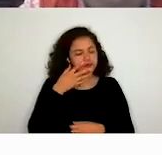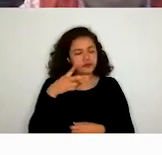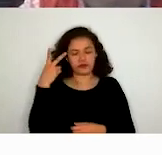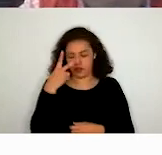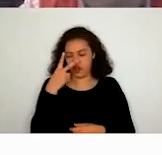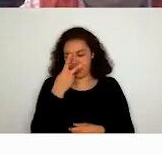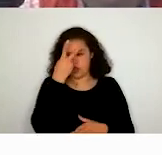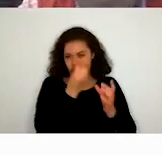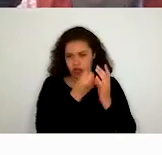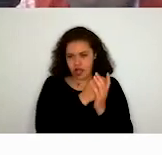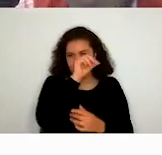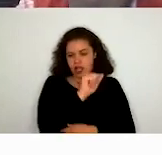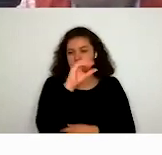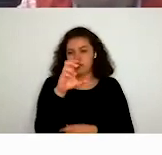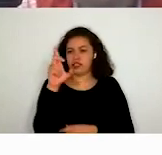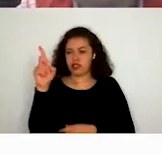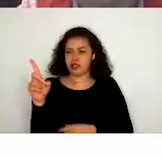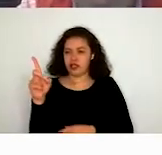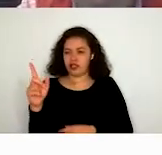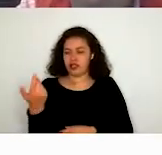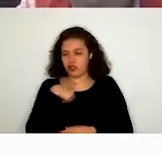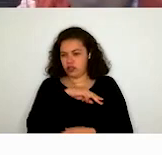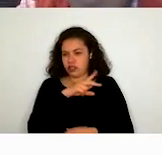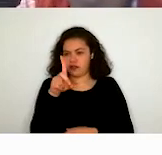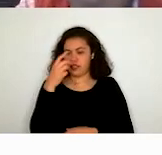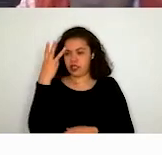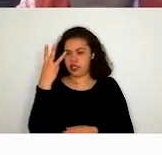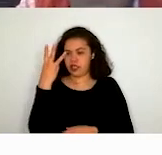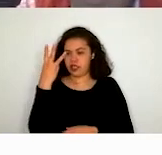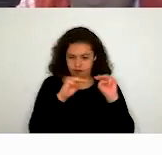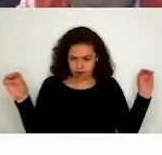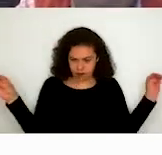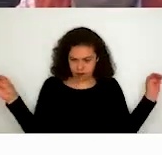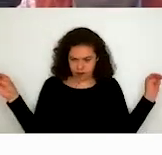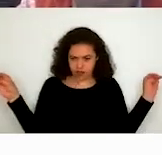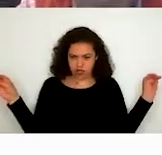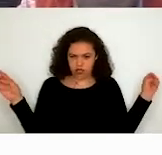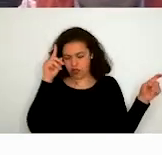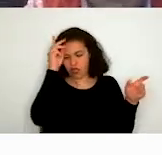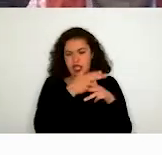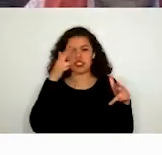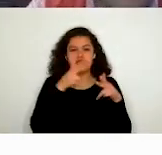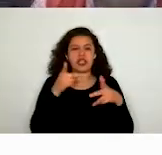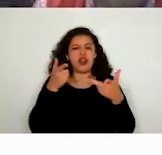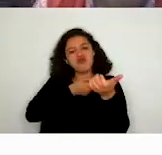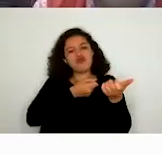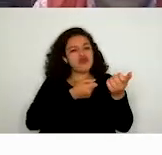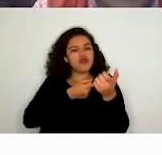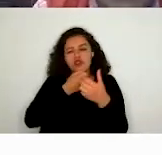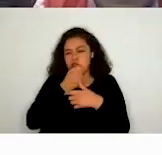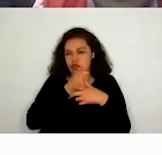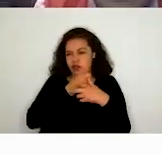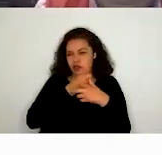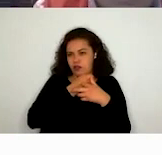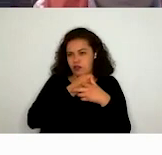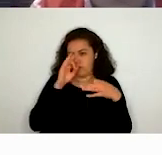clases A, C y D, no debemos de exceder los 23 metros hasta llegar al extintor más próximo. Para el caso de